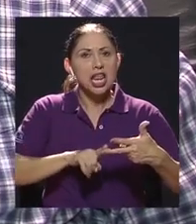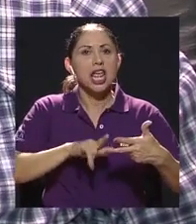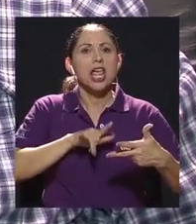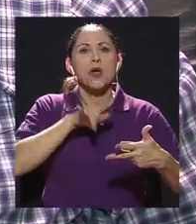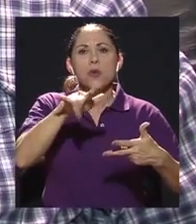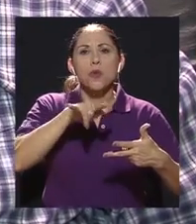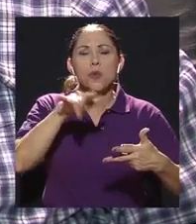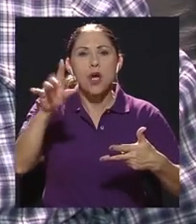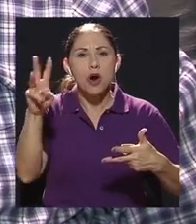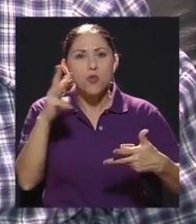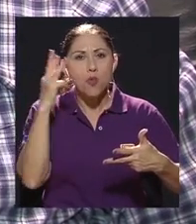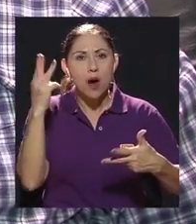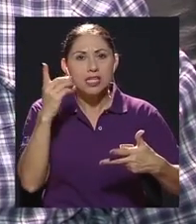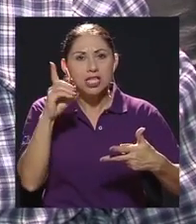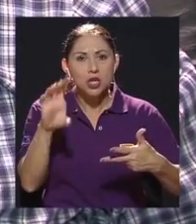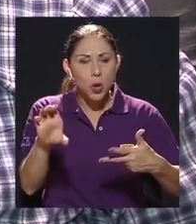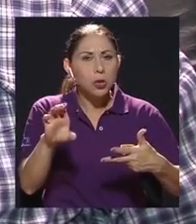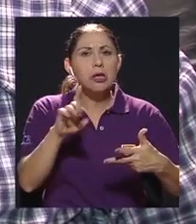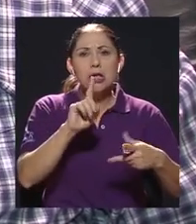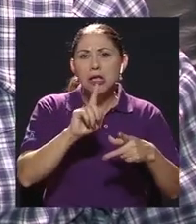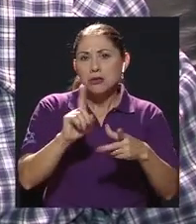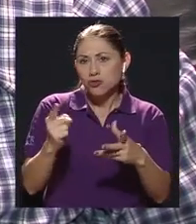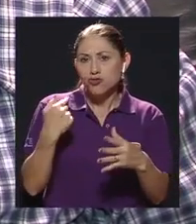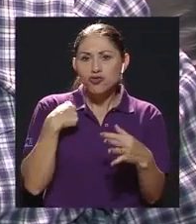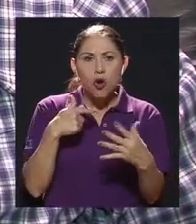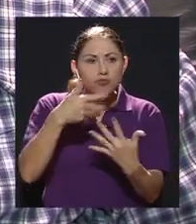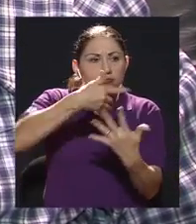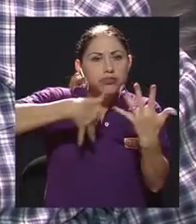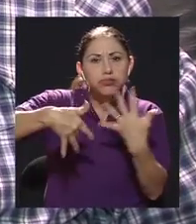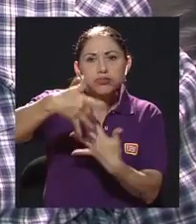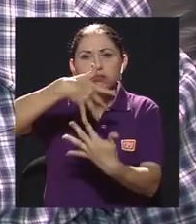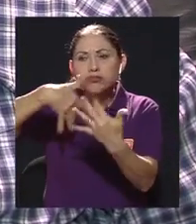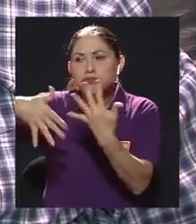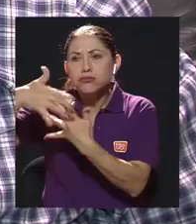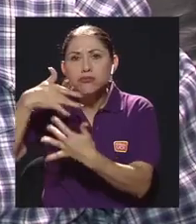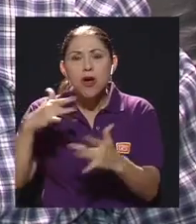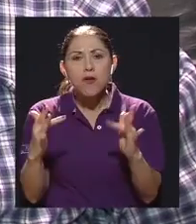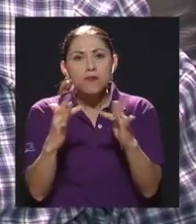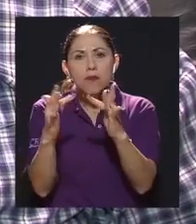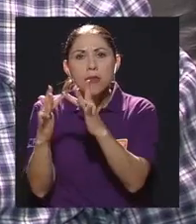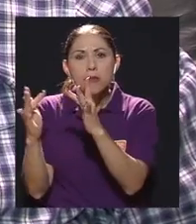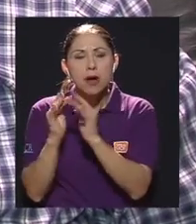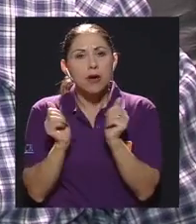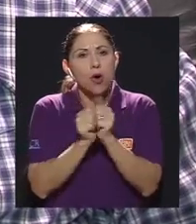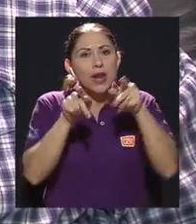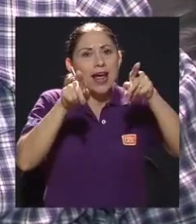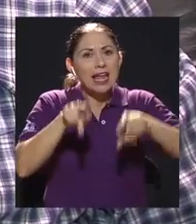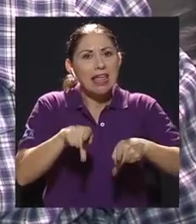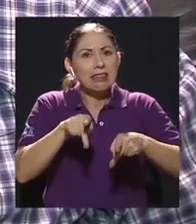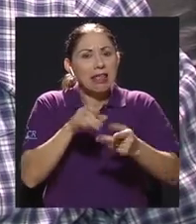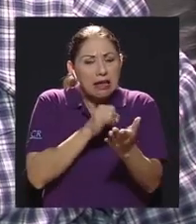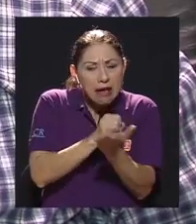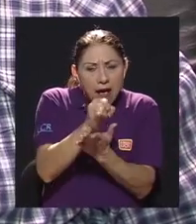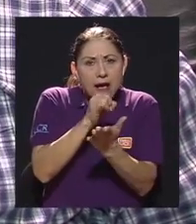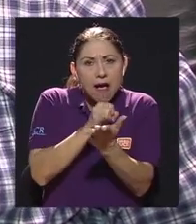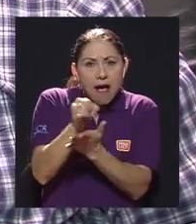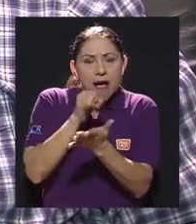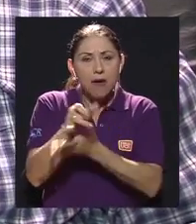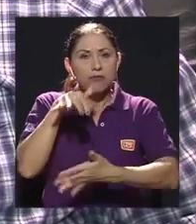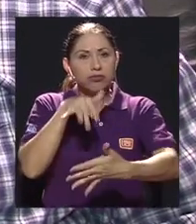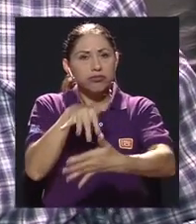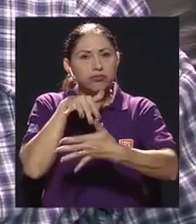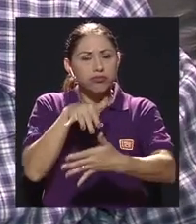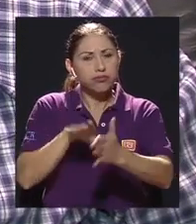veces a Washington y me relacioné con la gente que hacía los estudios más avanzados en relaciones